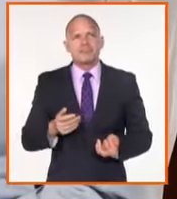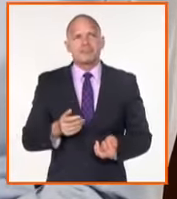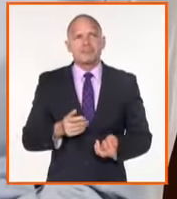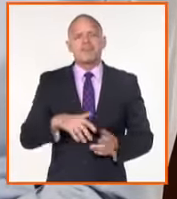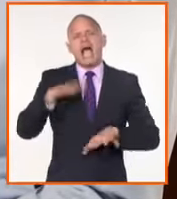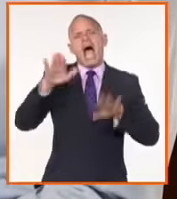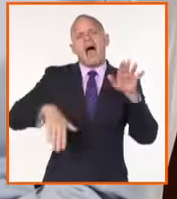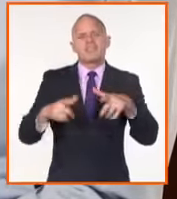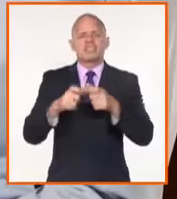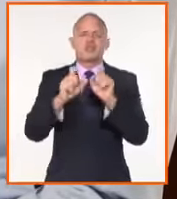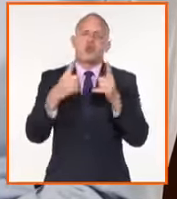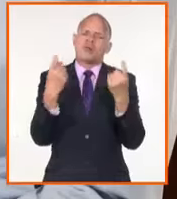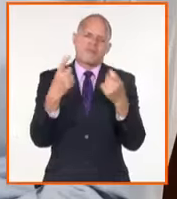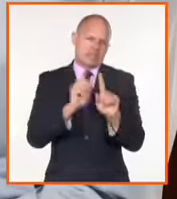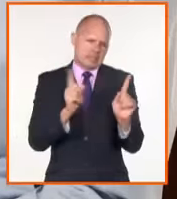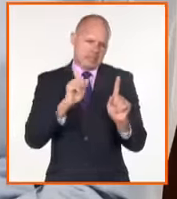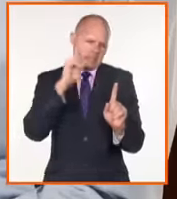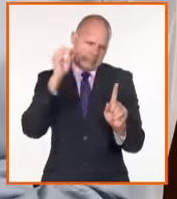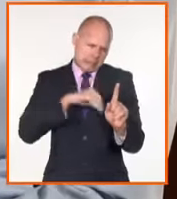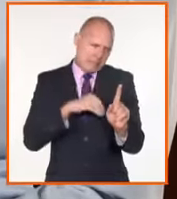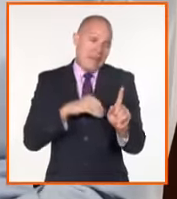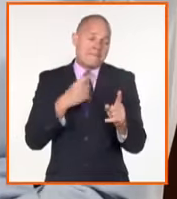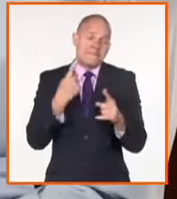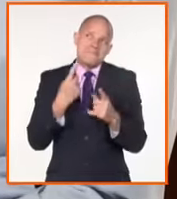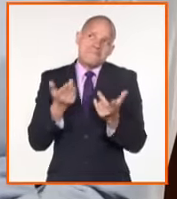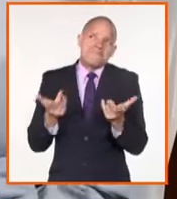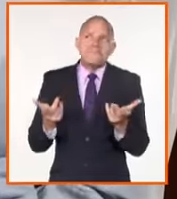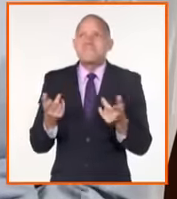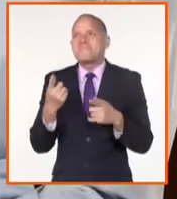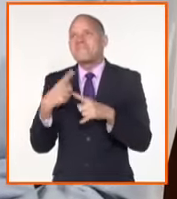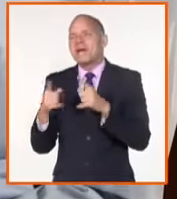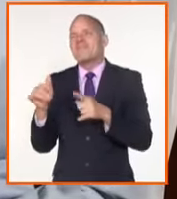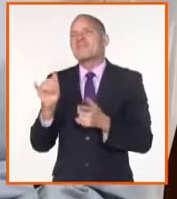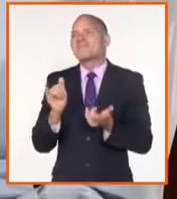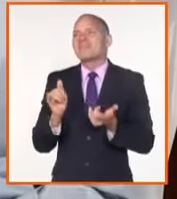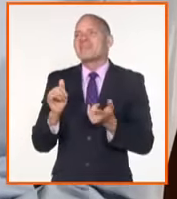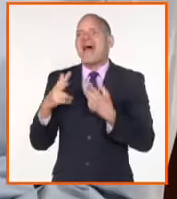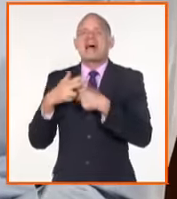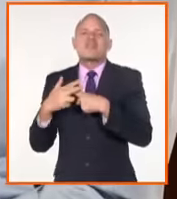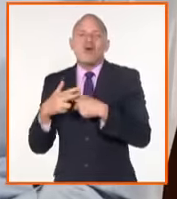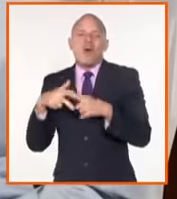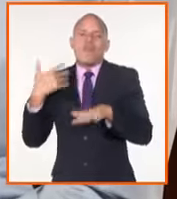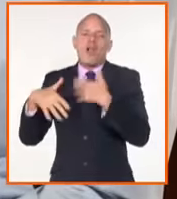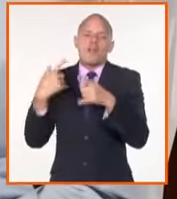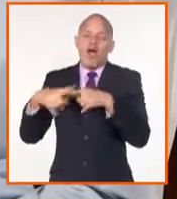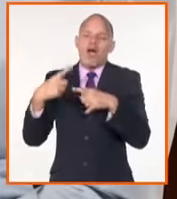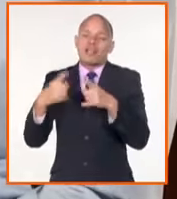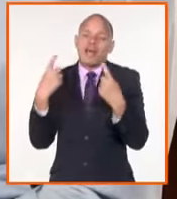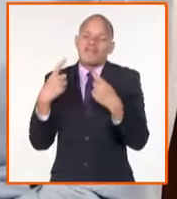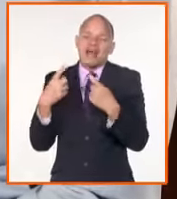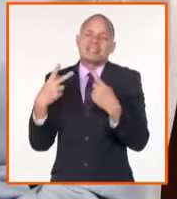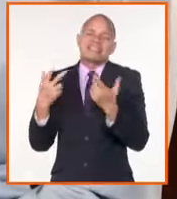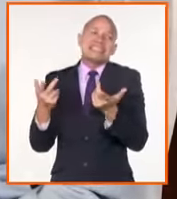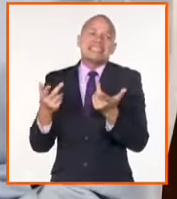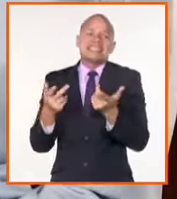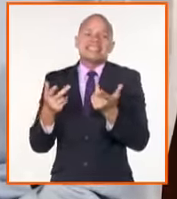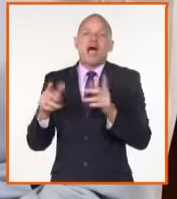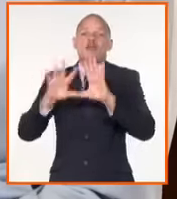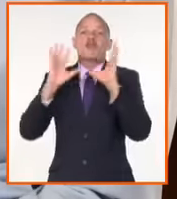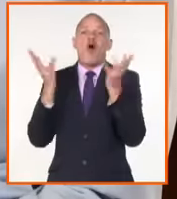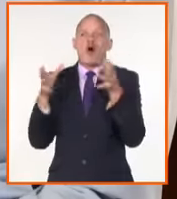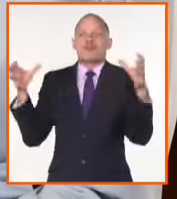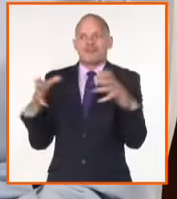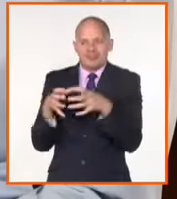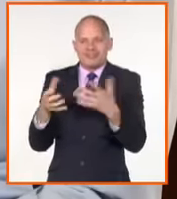de una manera indebida y que hay que perfeccionar. En una familia, cuando hay un problema, no nos reunimos para tratar de solucionarlo y siempre encontramos